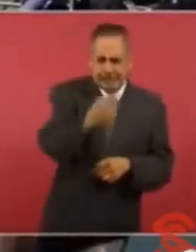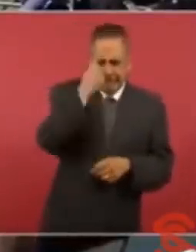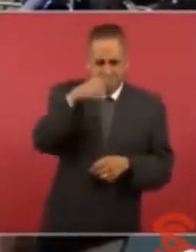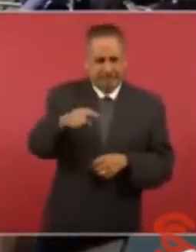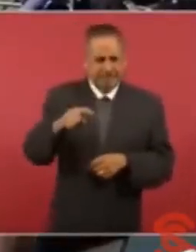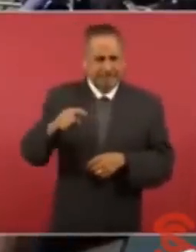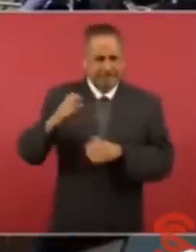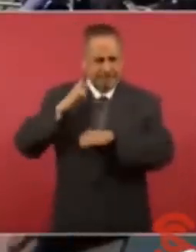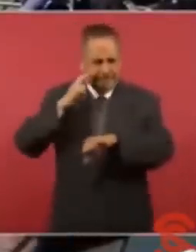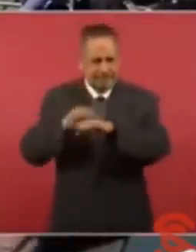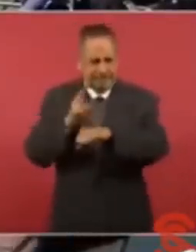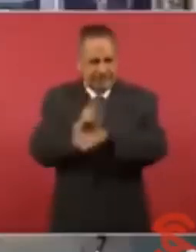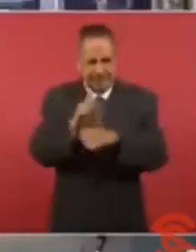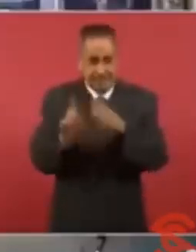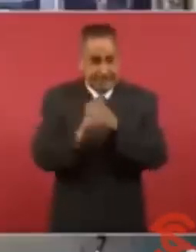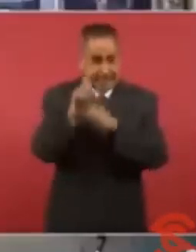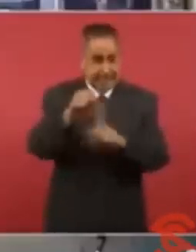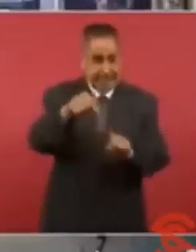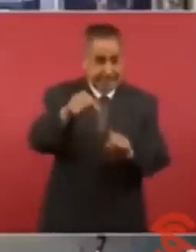por el que se generó el conflicto,